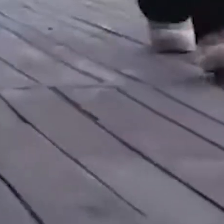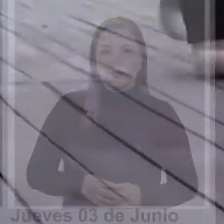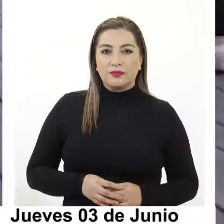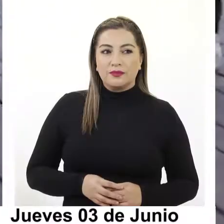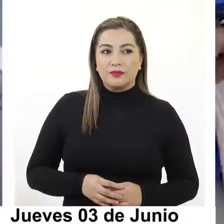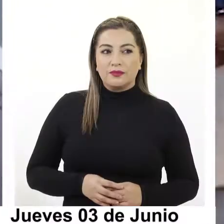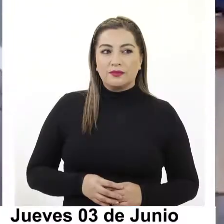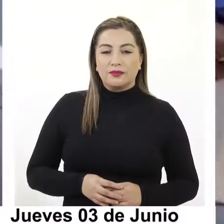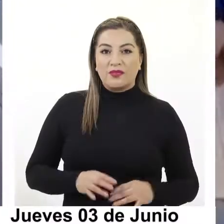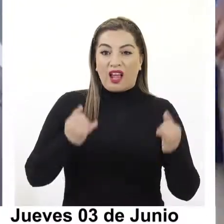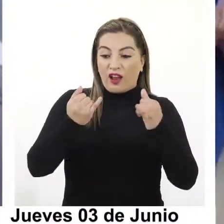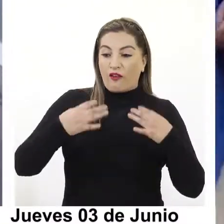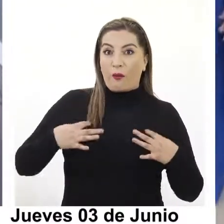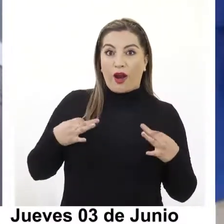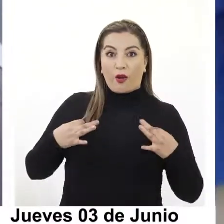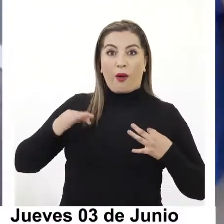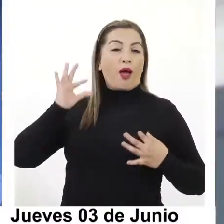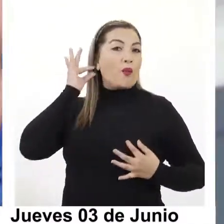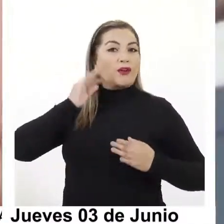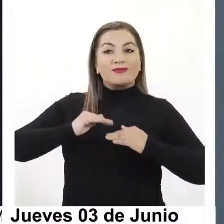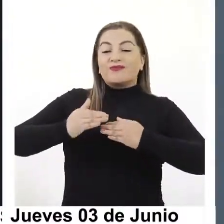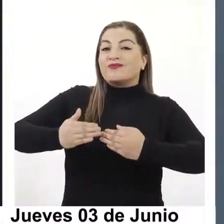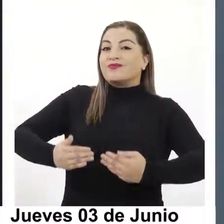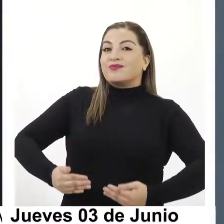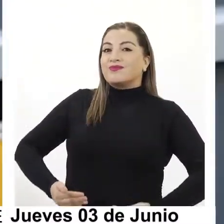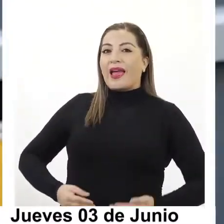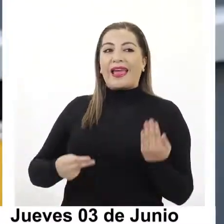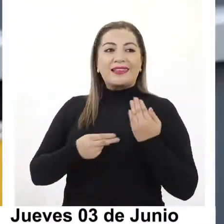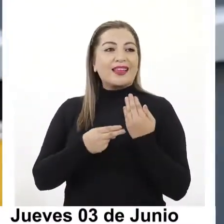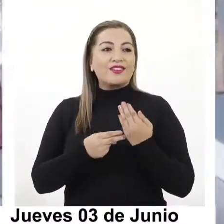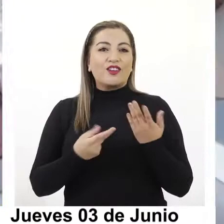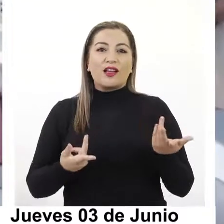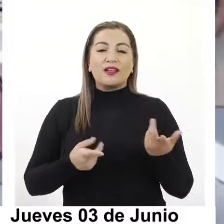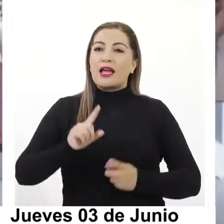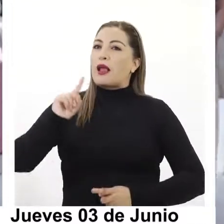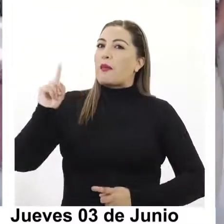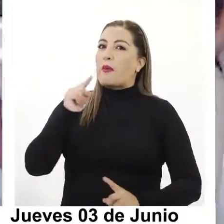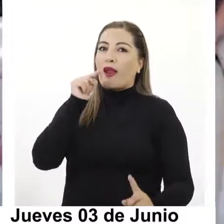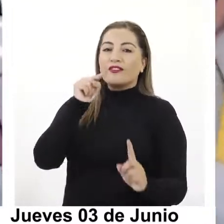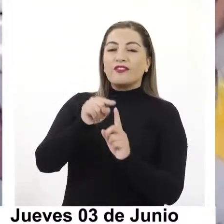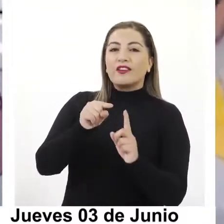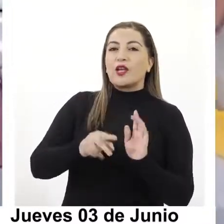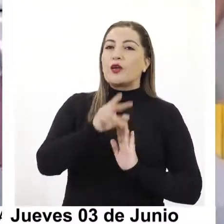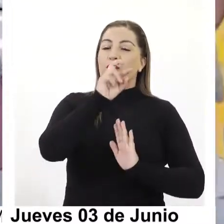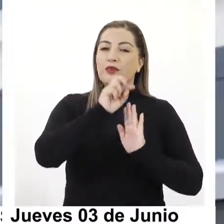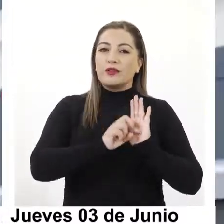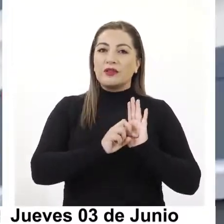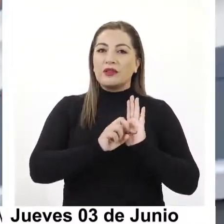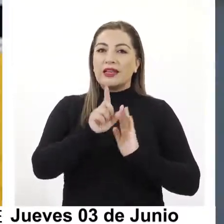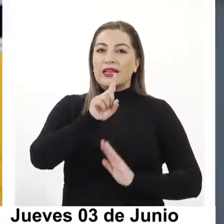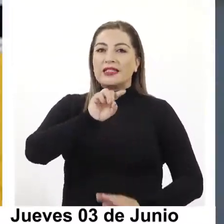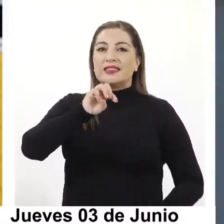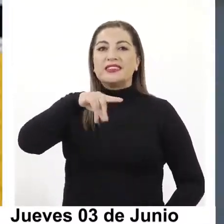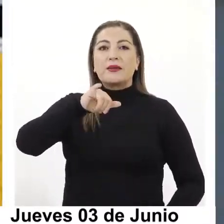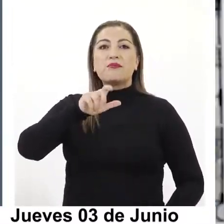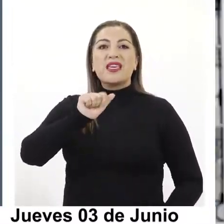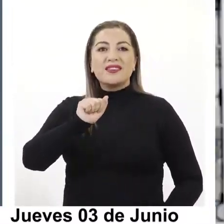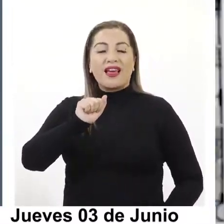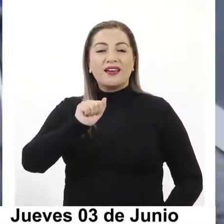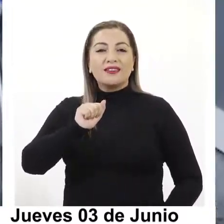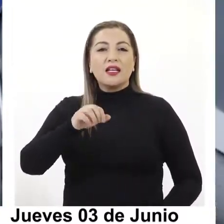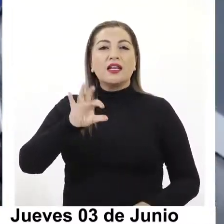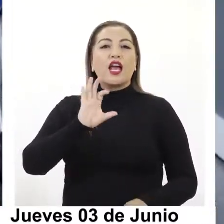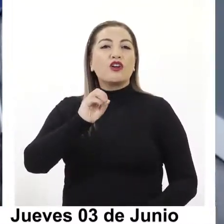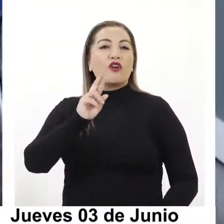El diseño de ropa maternal con innovación y tecnología es el principal objetivo del proyecto Semilla Inicia de Corfo